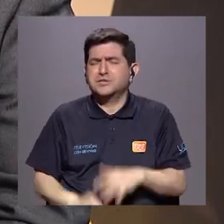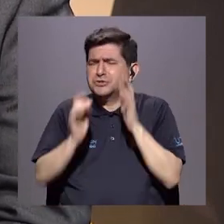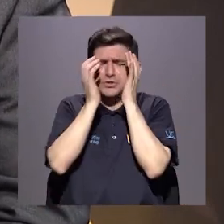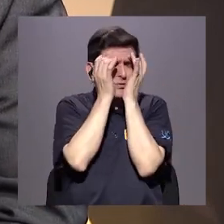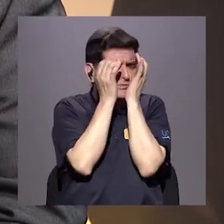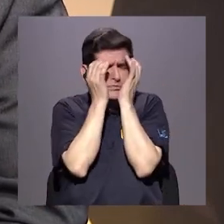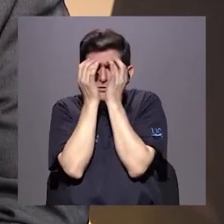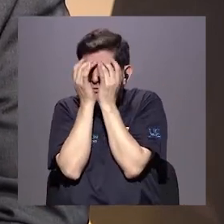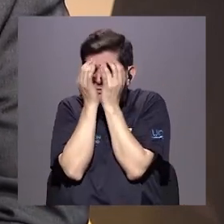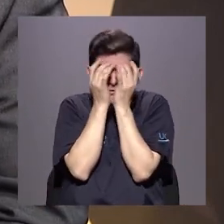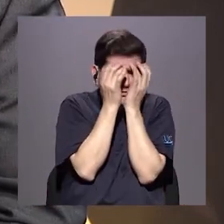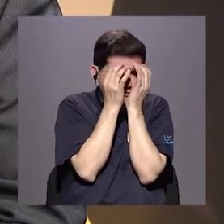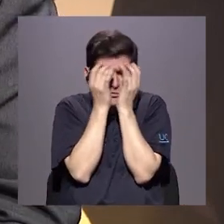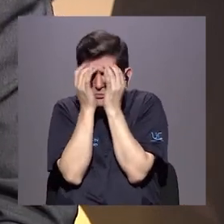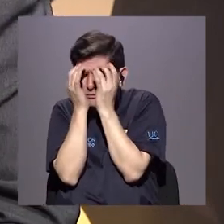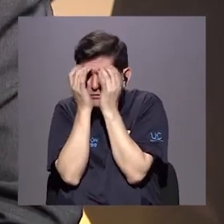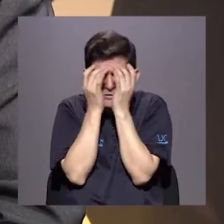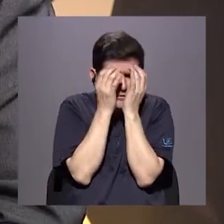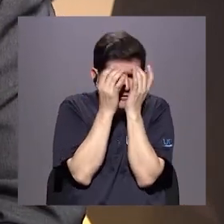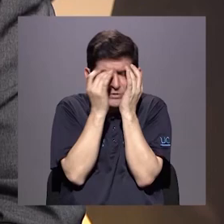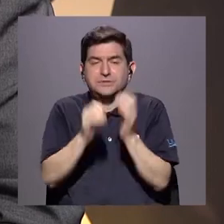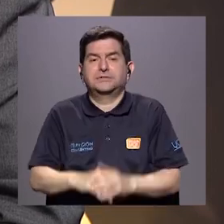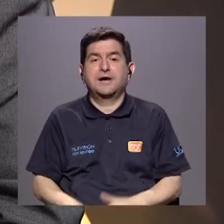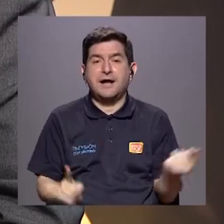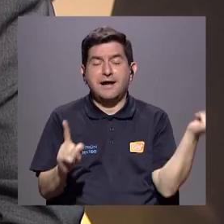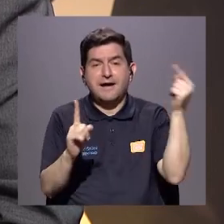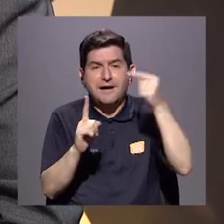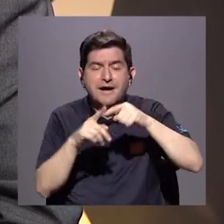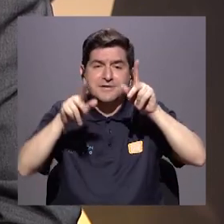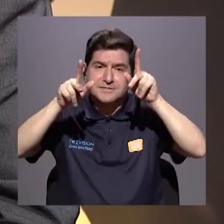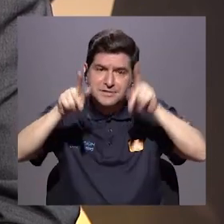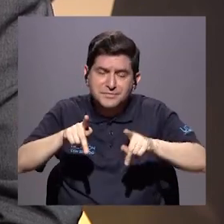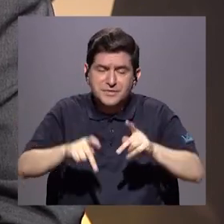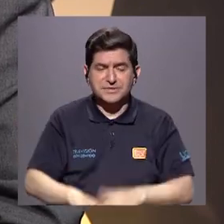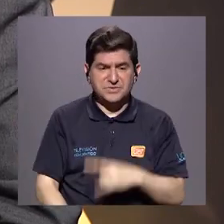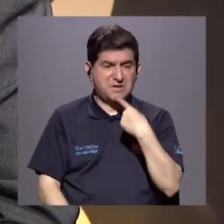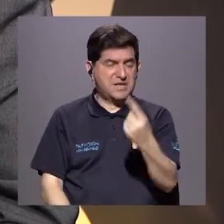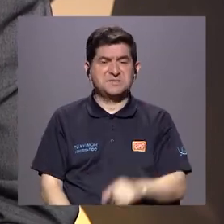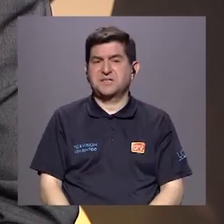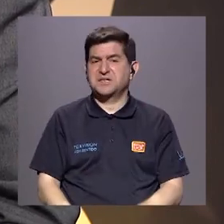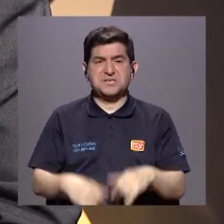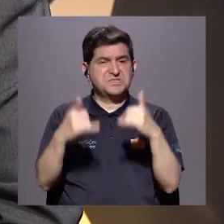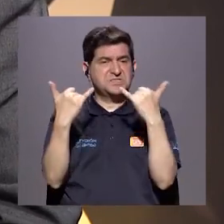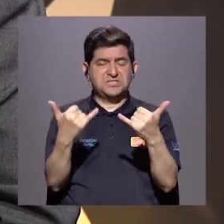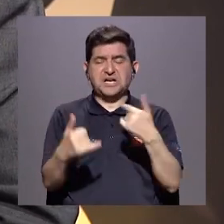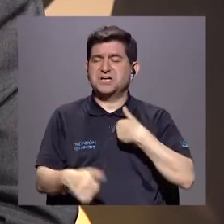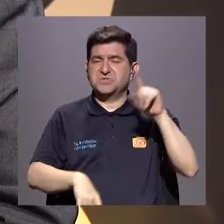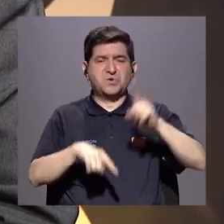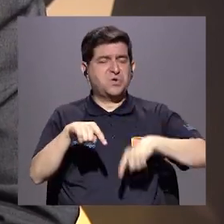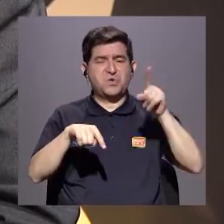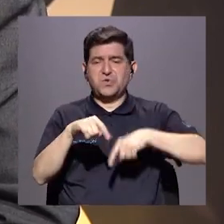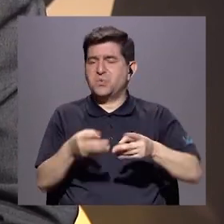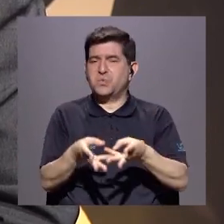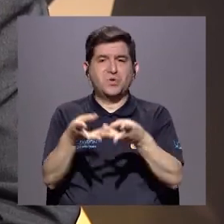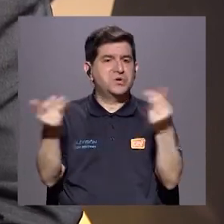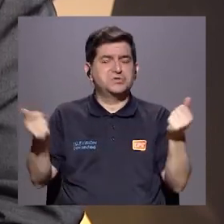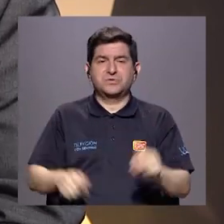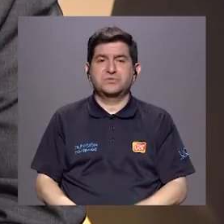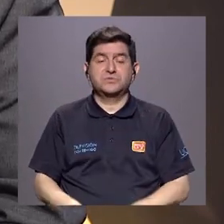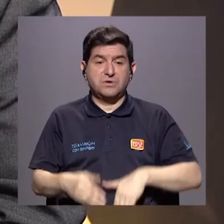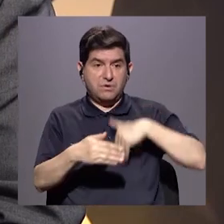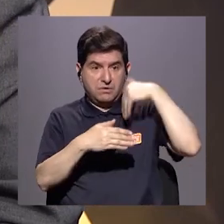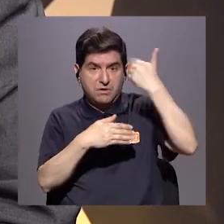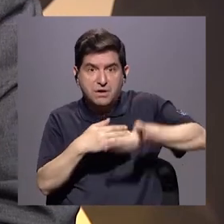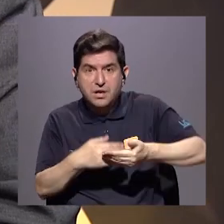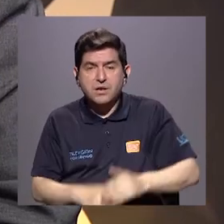abrumante verdades a la situación están abrumante que efectivamente la persona dice no de aquí yo no voy a poder salir bien y a